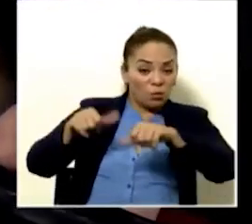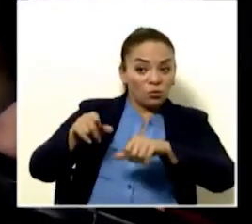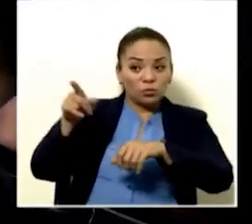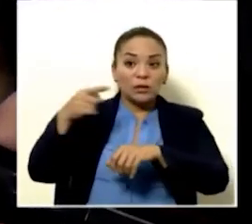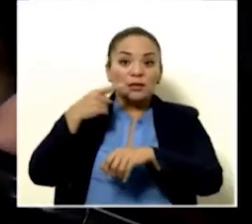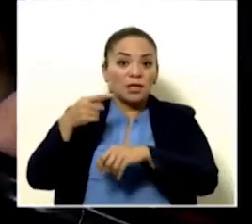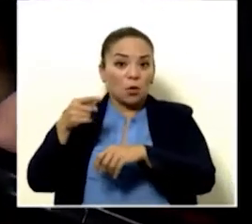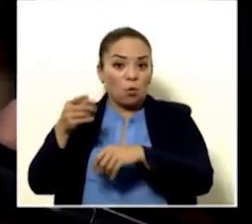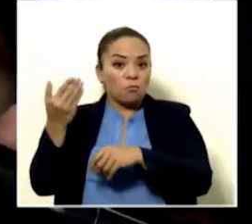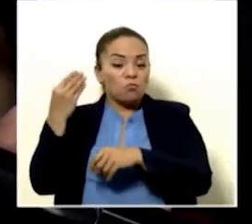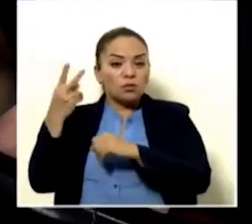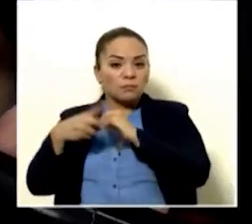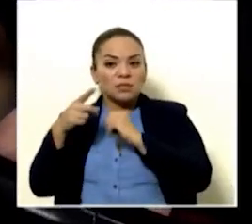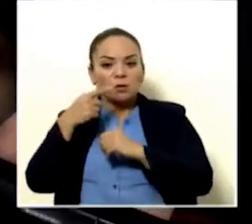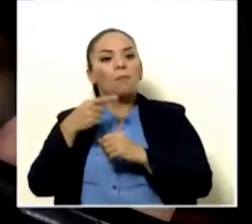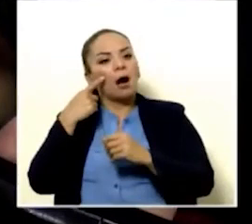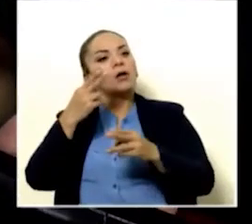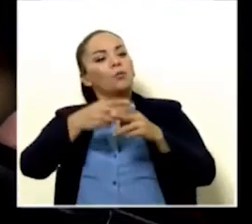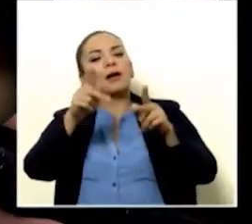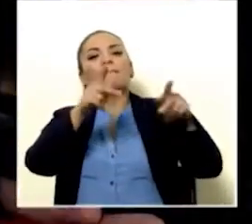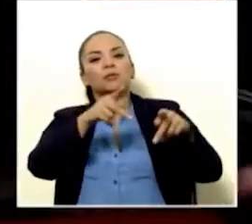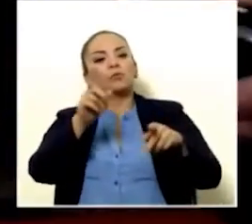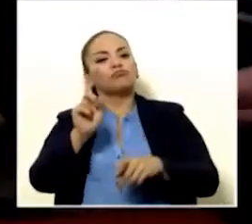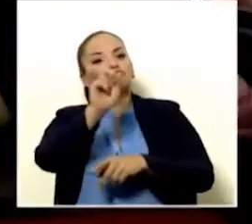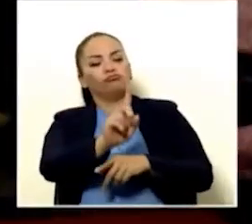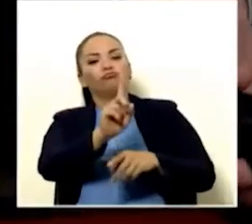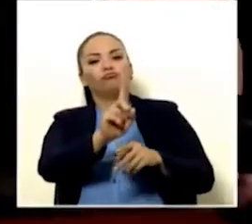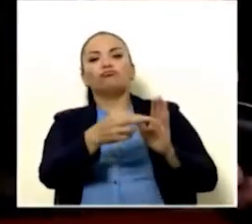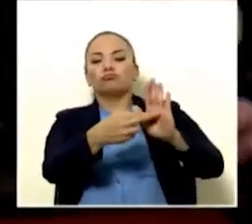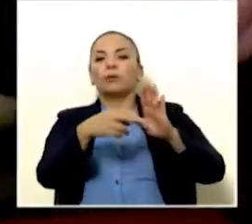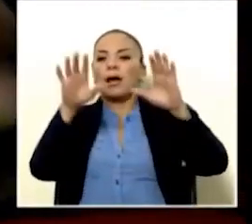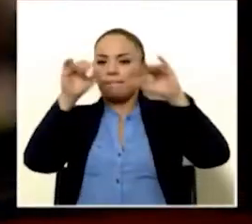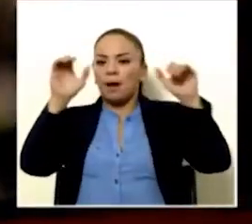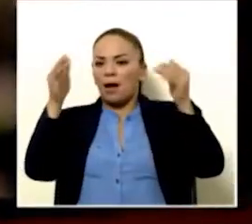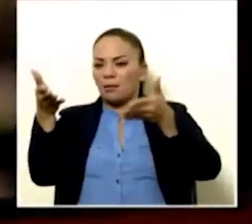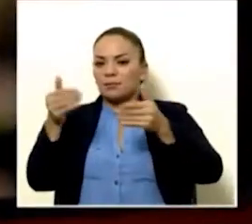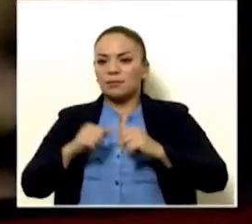a nombrar gente con idoneidad comprobada en embajadas. Muchas gracias. Y ya le hago la repregunta también.